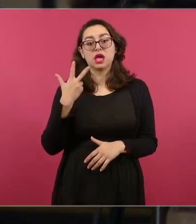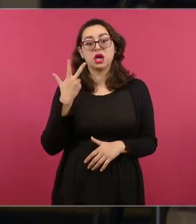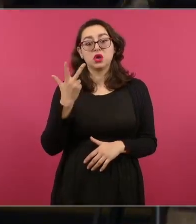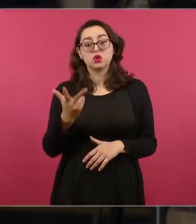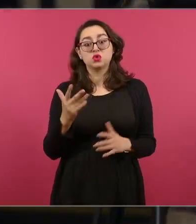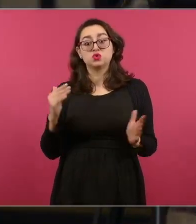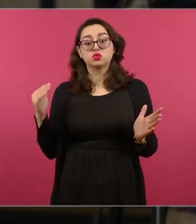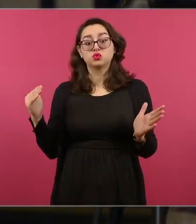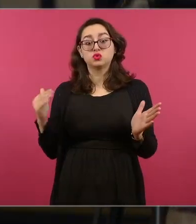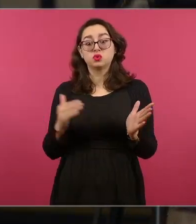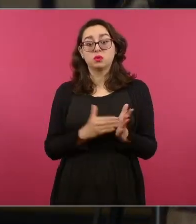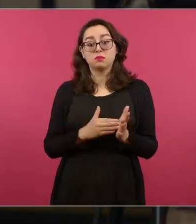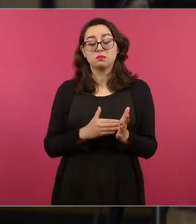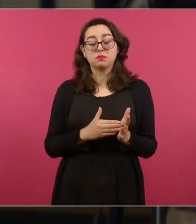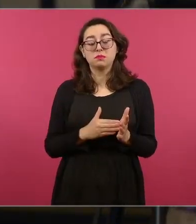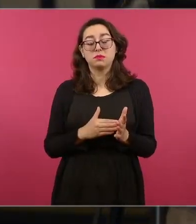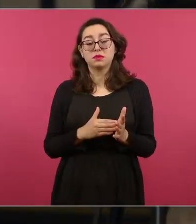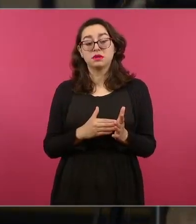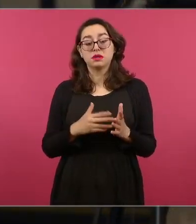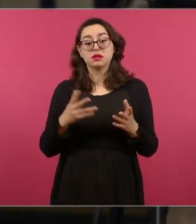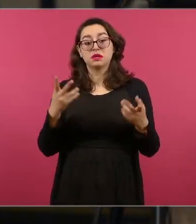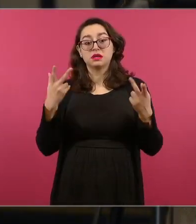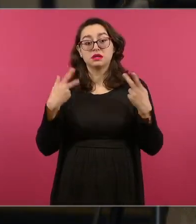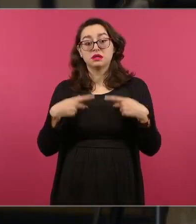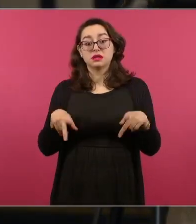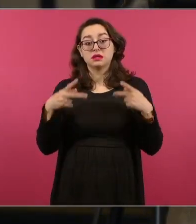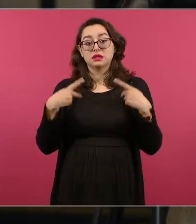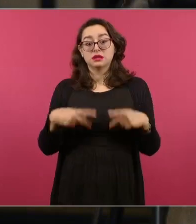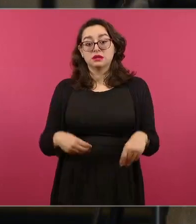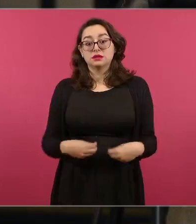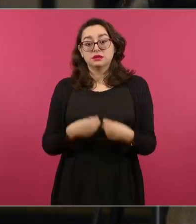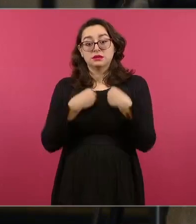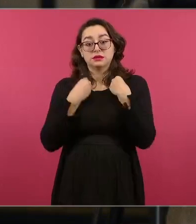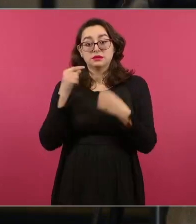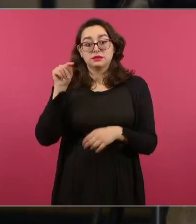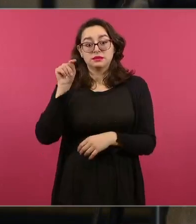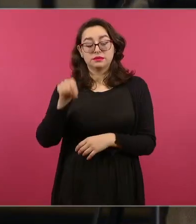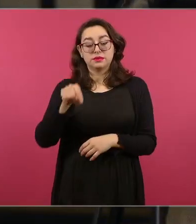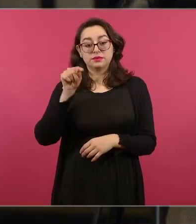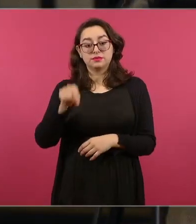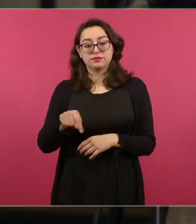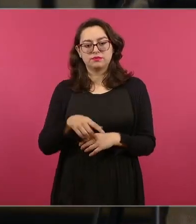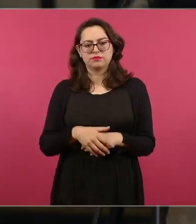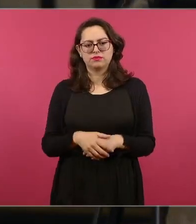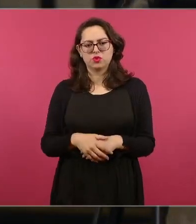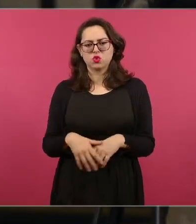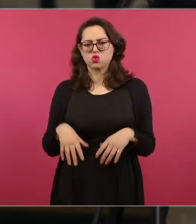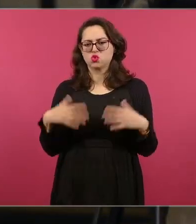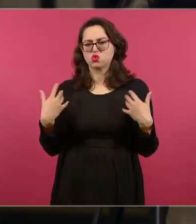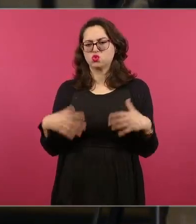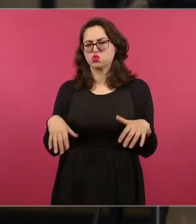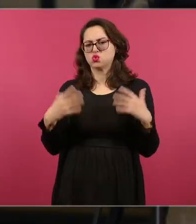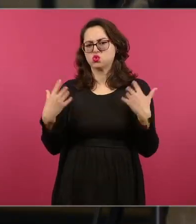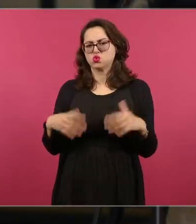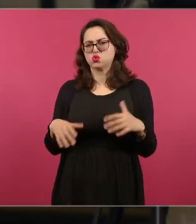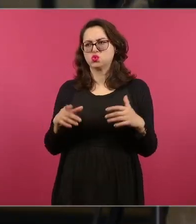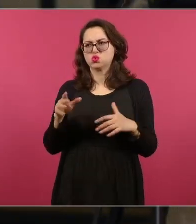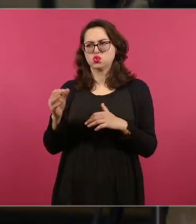88,282 habitantes. Déjeme decirle que todas esas comunidades serranas son muchísimos en los altos de la